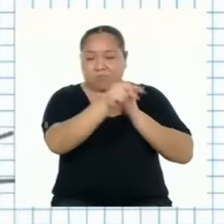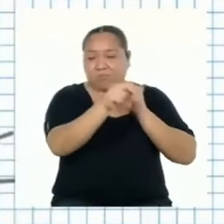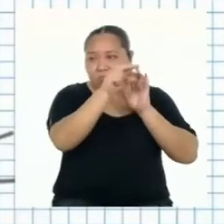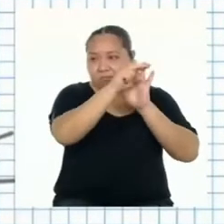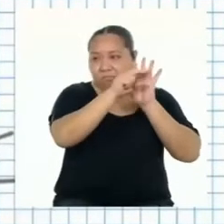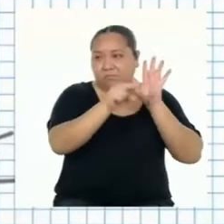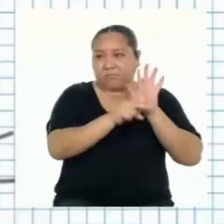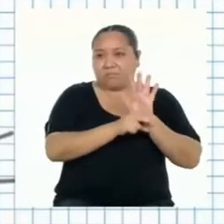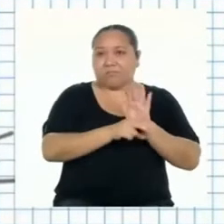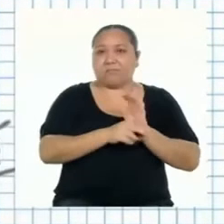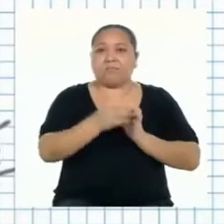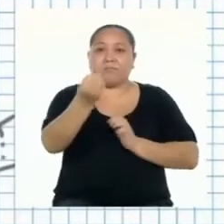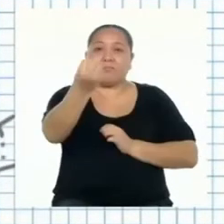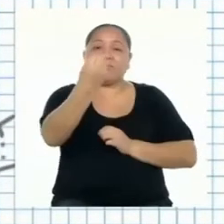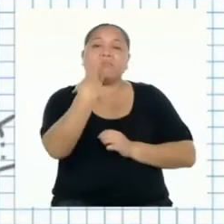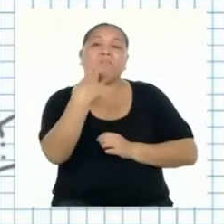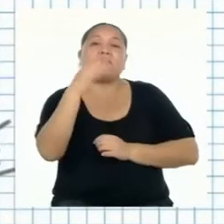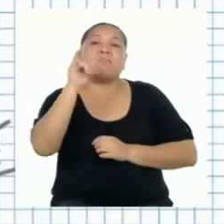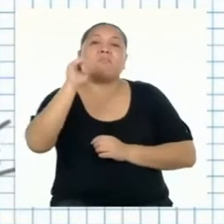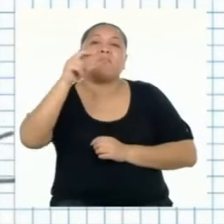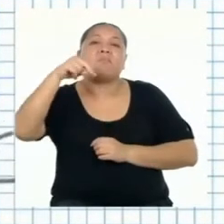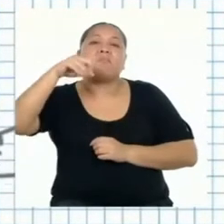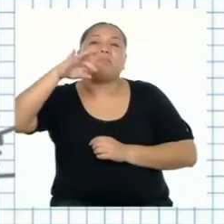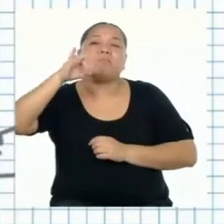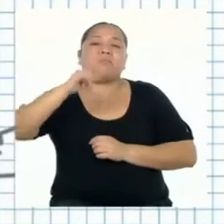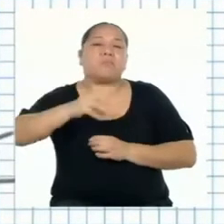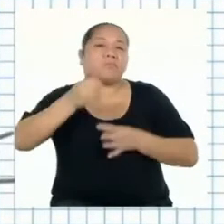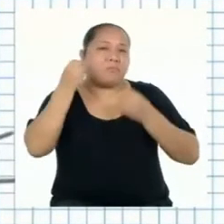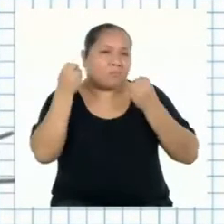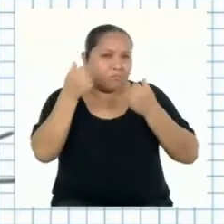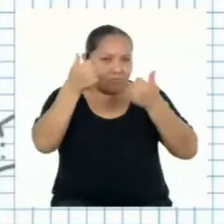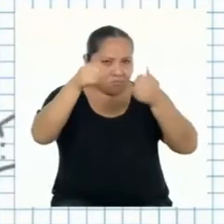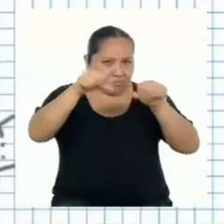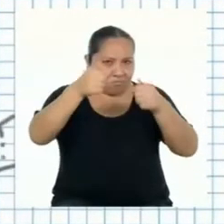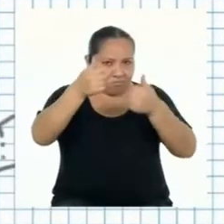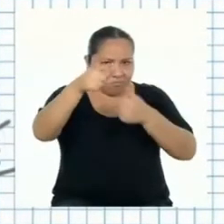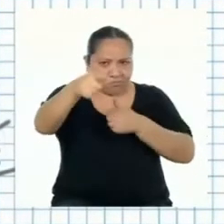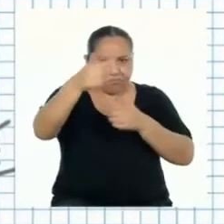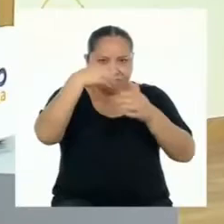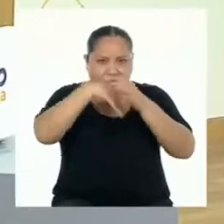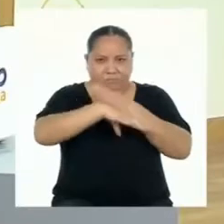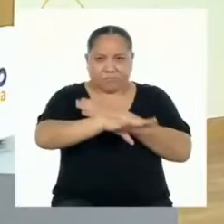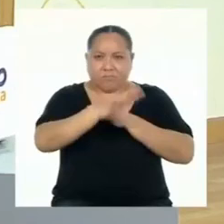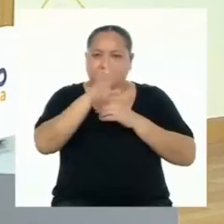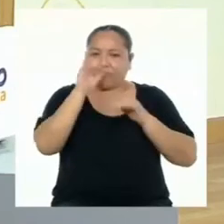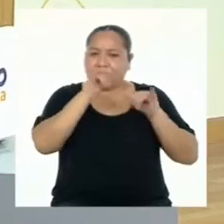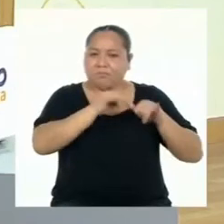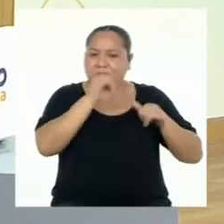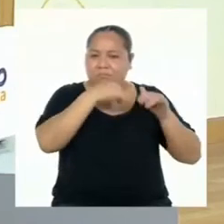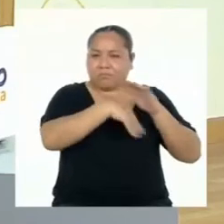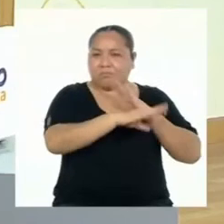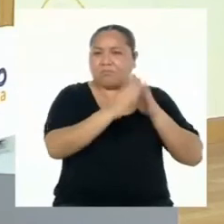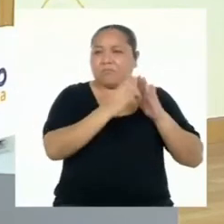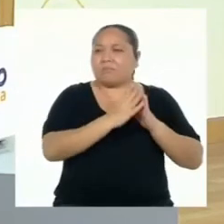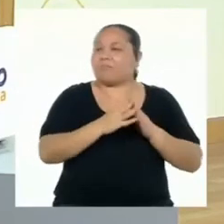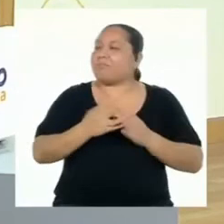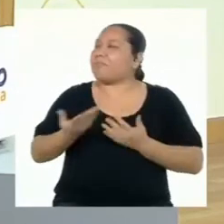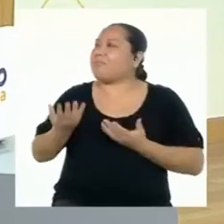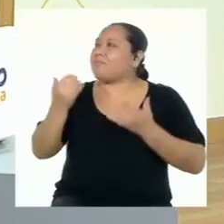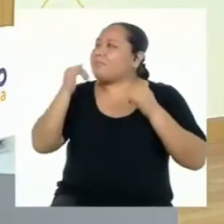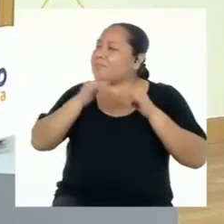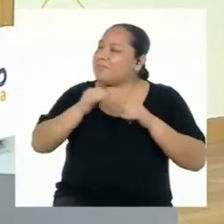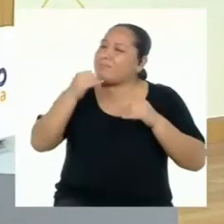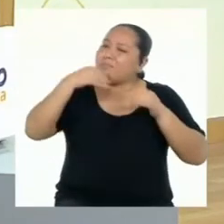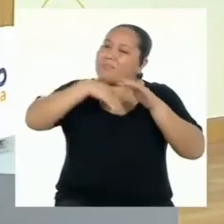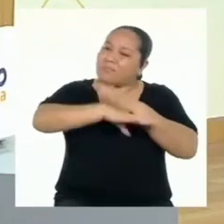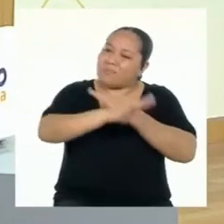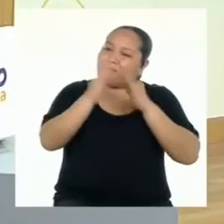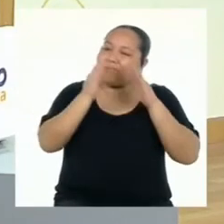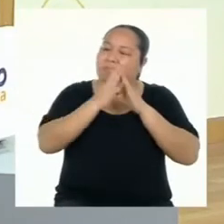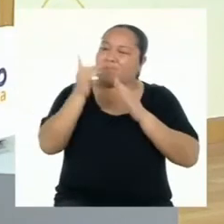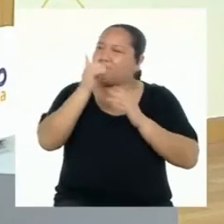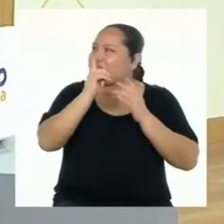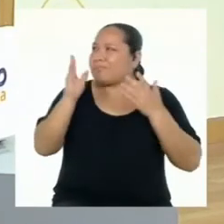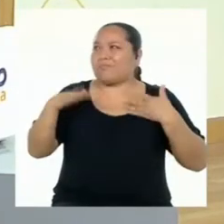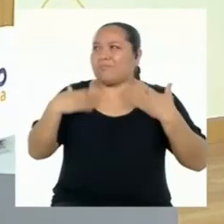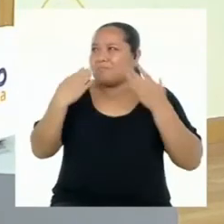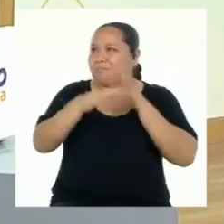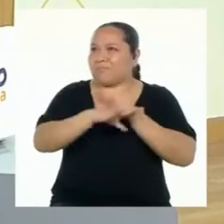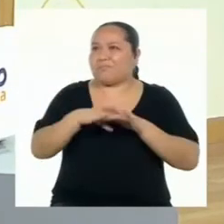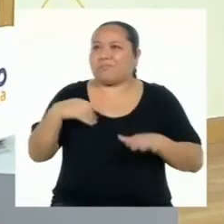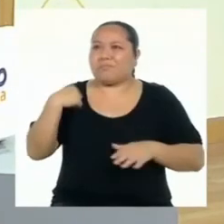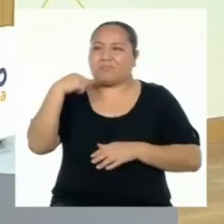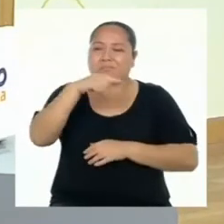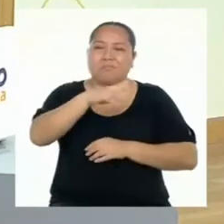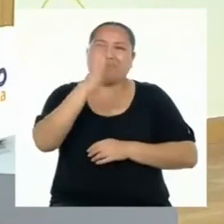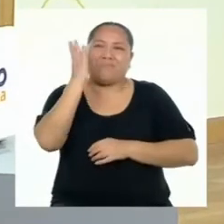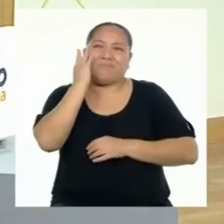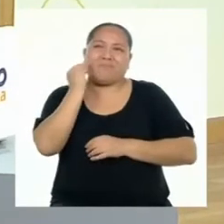norma. Y dinos, Yanira, ¿cómo te fue a ti en la cuarentena? El estar en casa por tantas semanas y sin poder salir ha